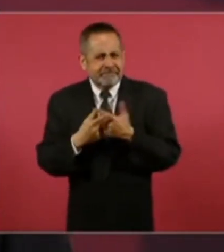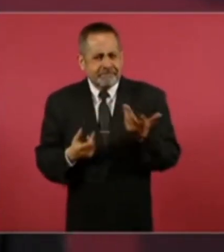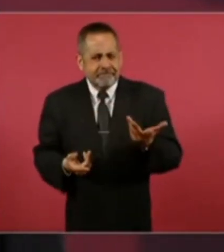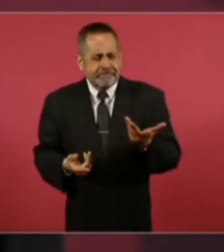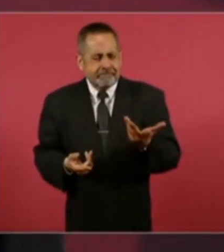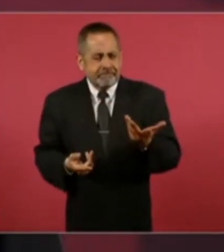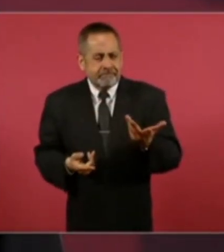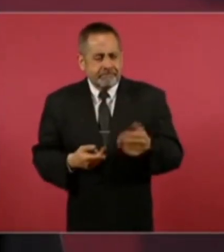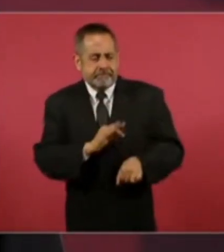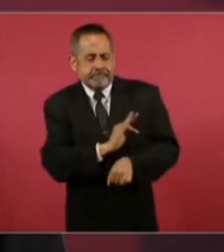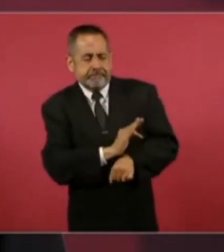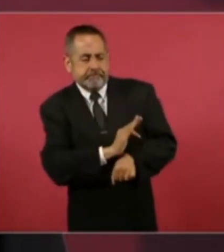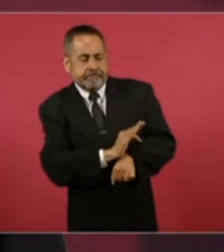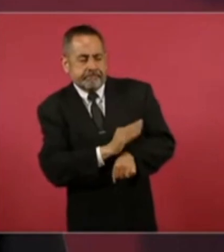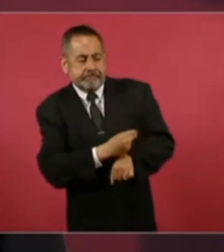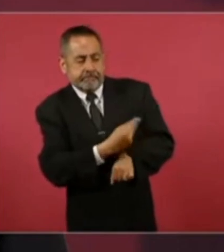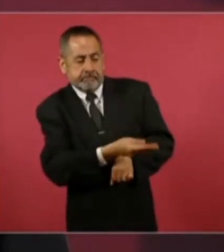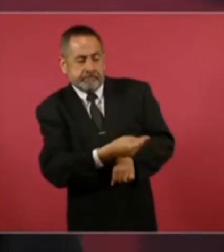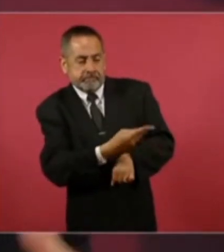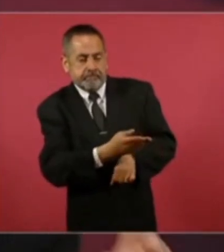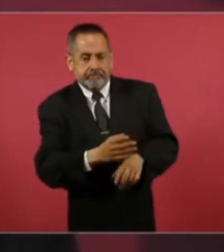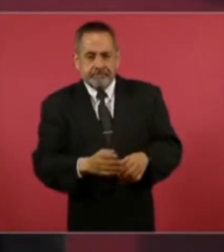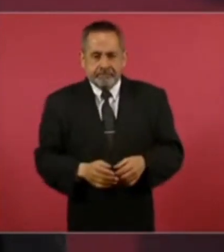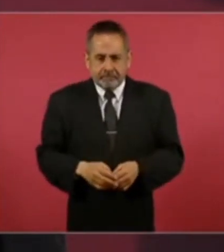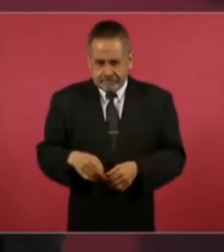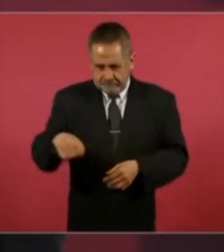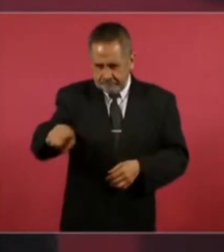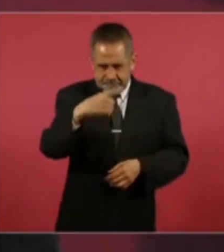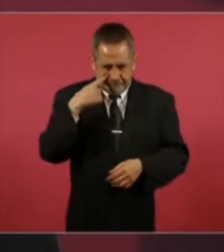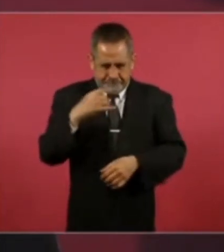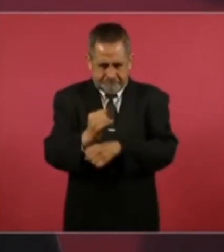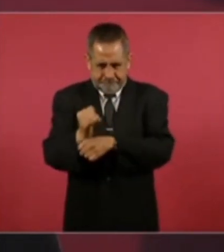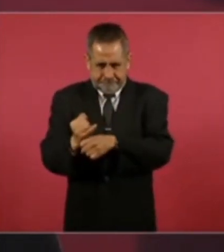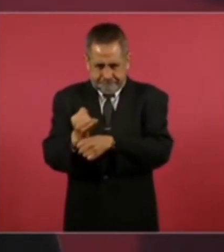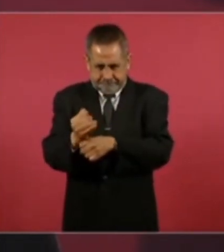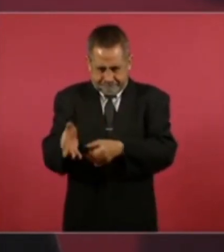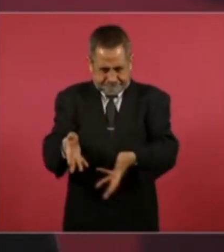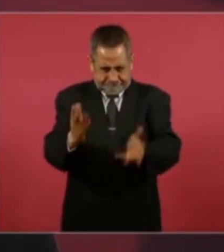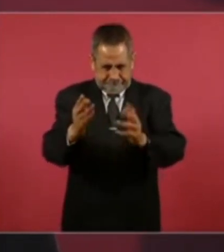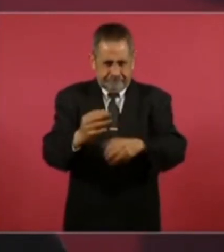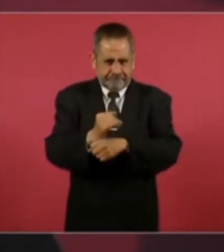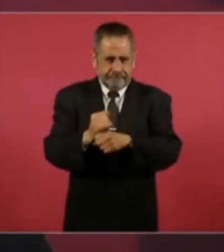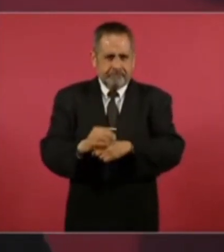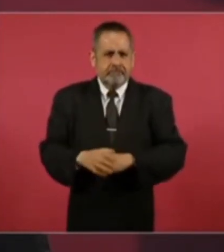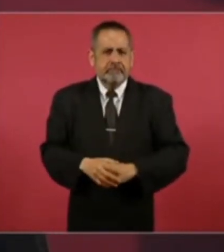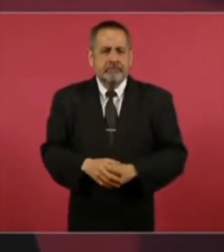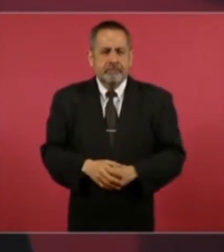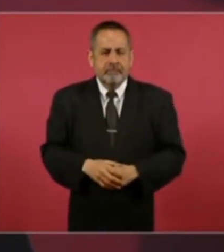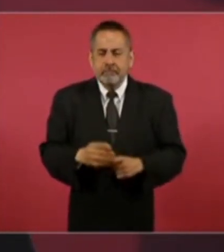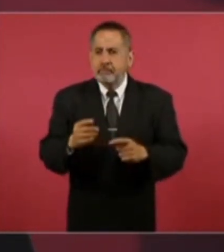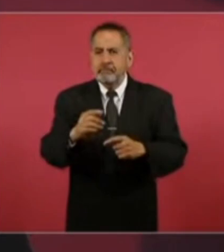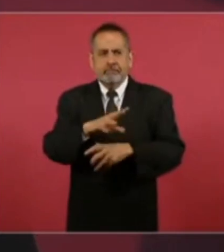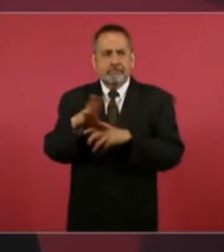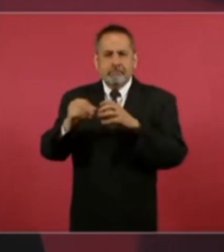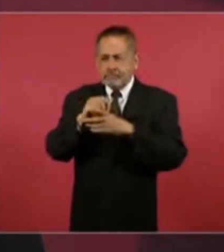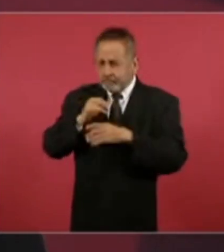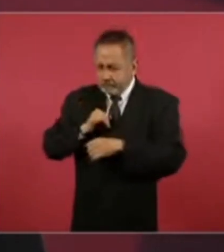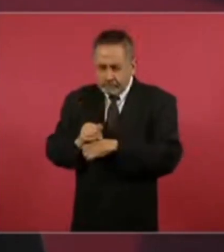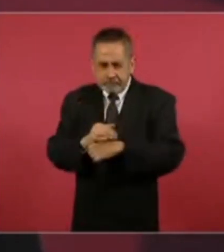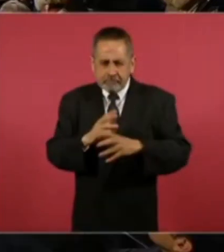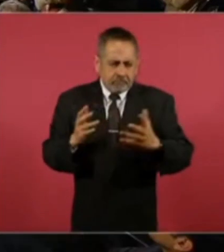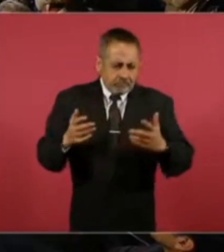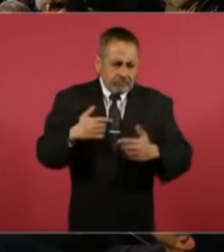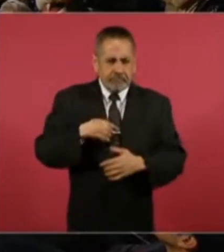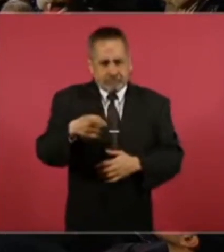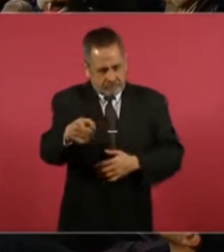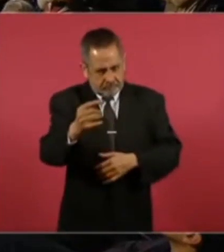que son protegidos. Hagan la investigación ustedes, es que todo me lo dejan a mí. En